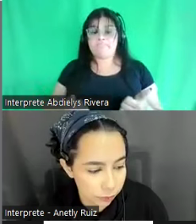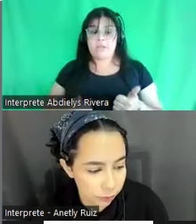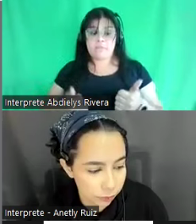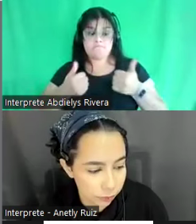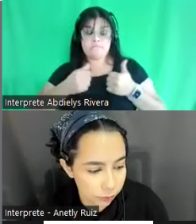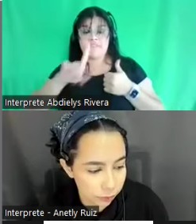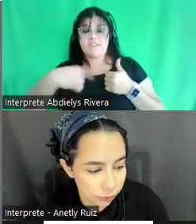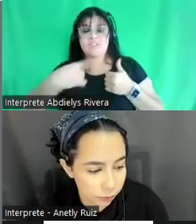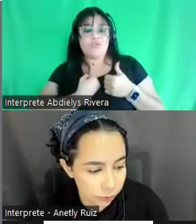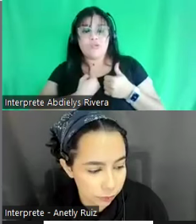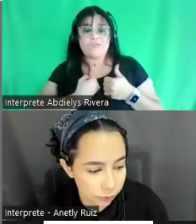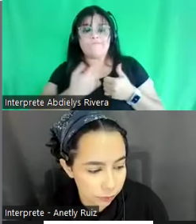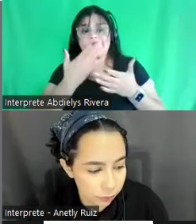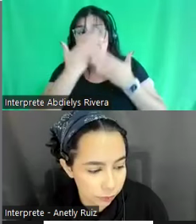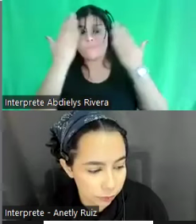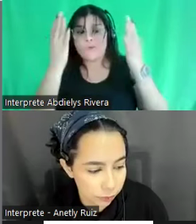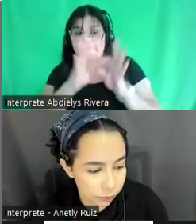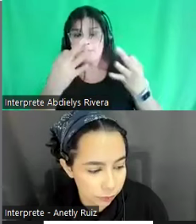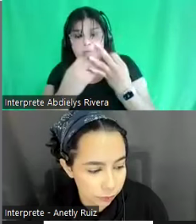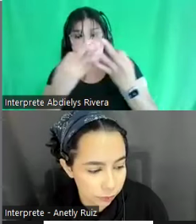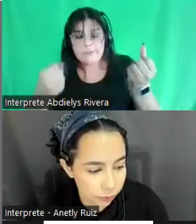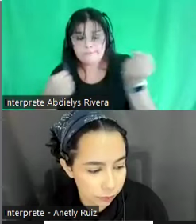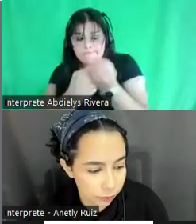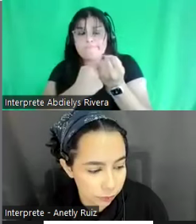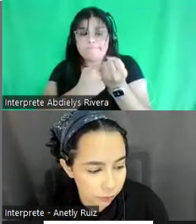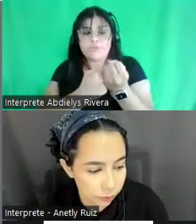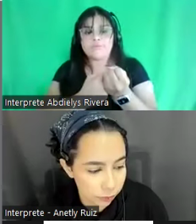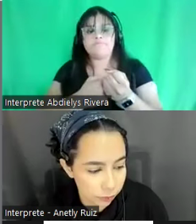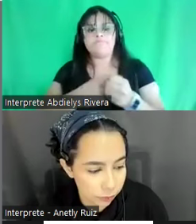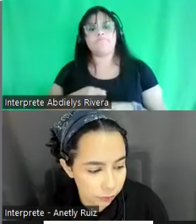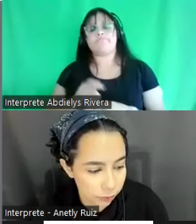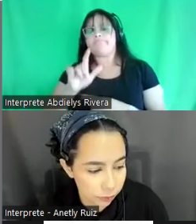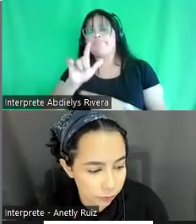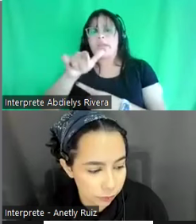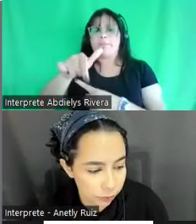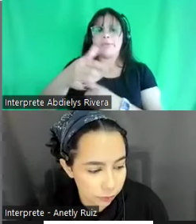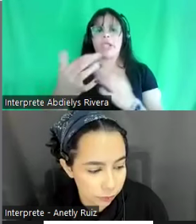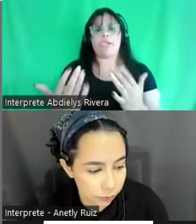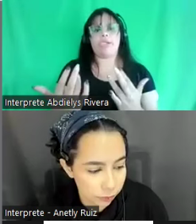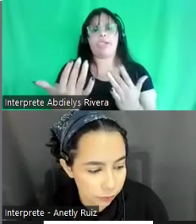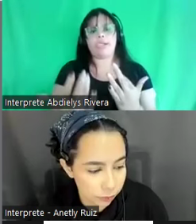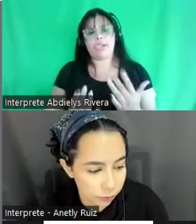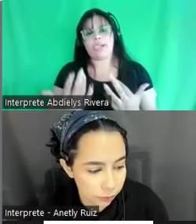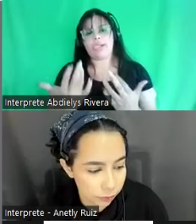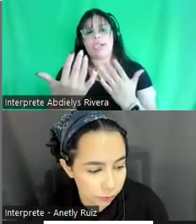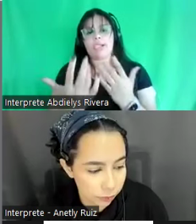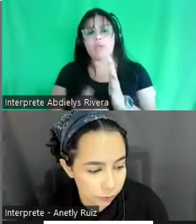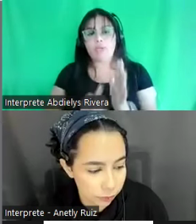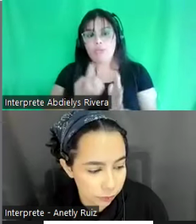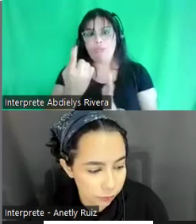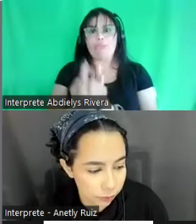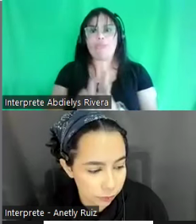Luego de esperar varias horas, el médico de sala de emergencia le indica que para poder ofrecerle un diagnóstico